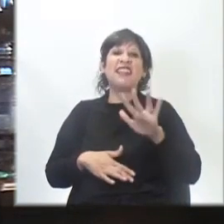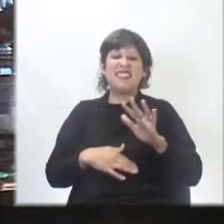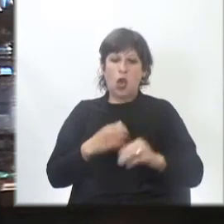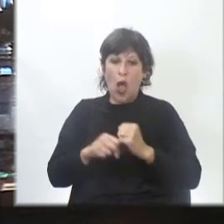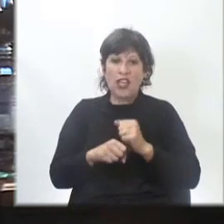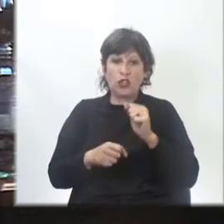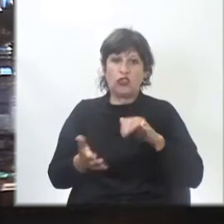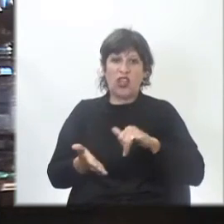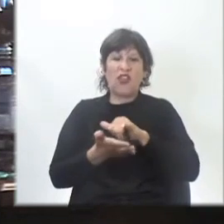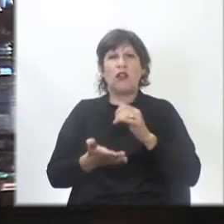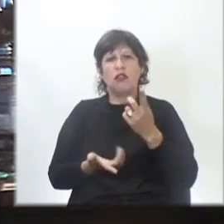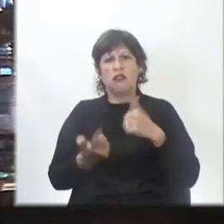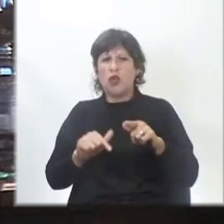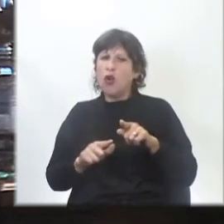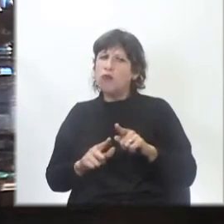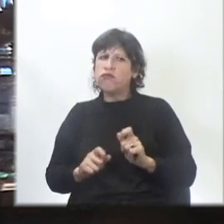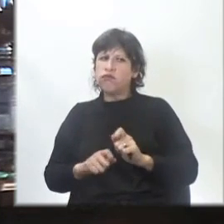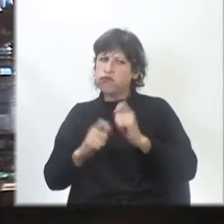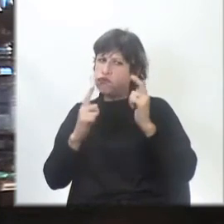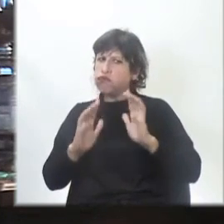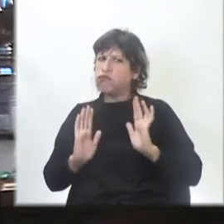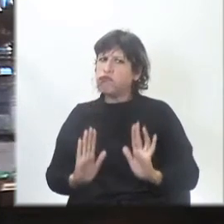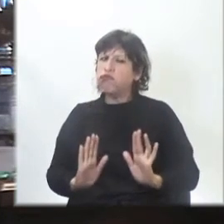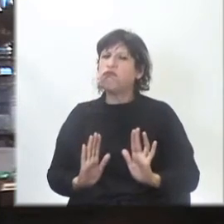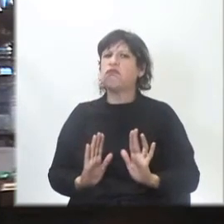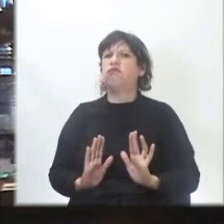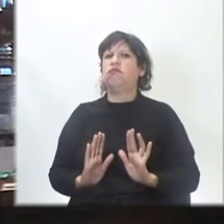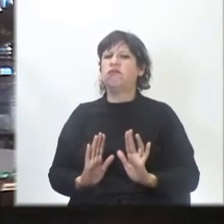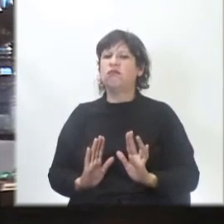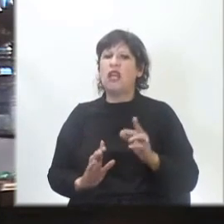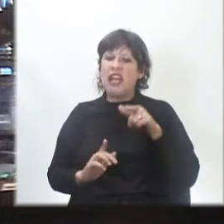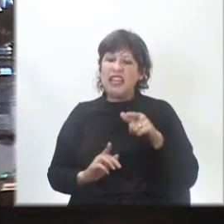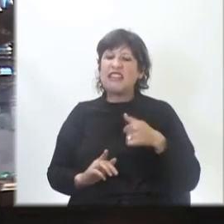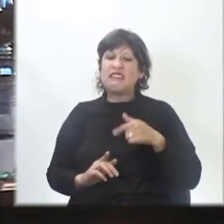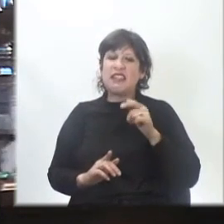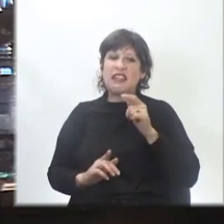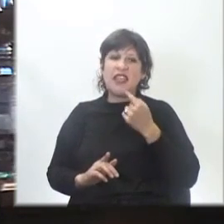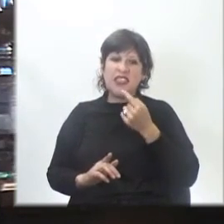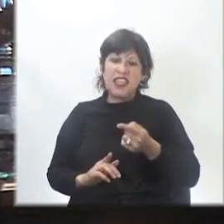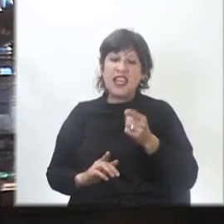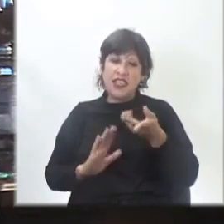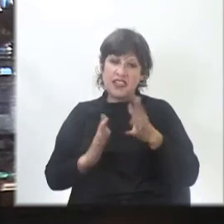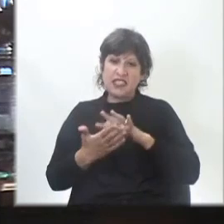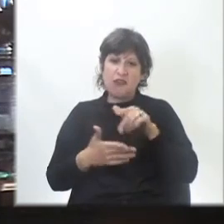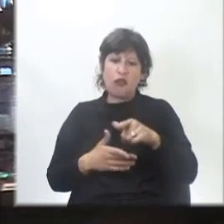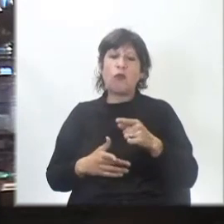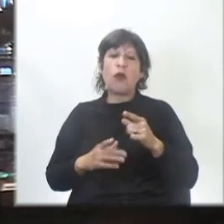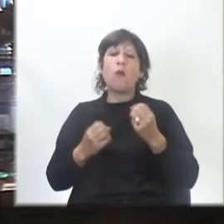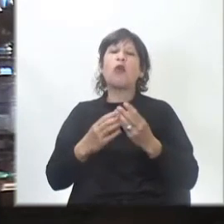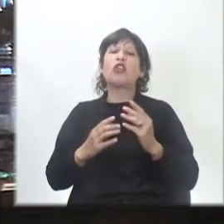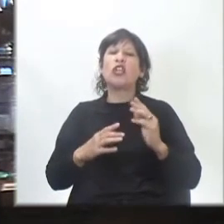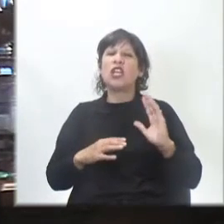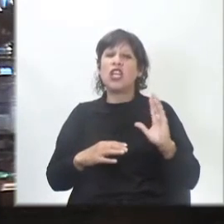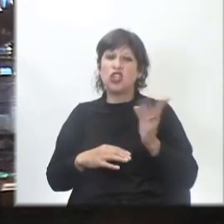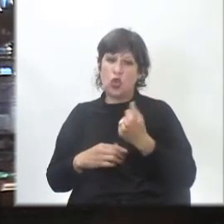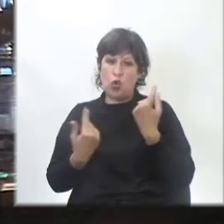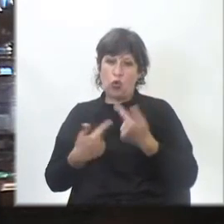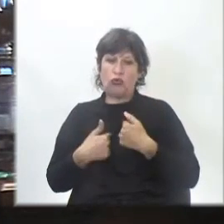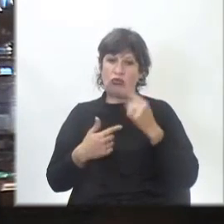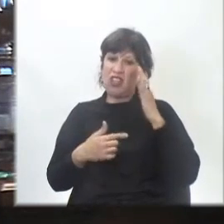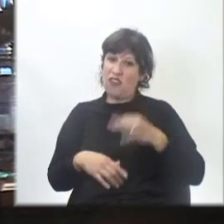Cosa que nos parece un poco llamativo que se fundamente de esa manera, porque todos sabemos